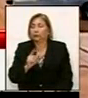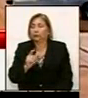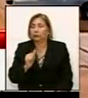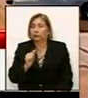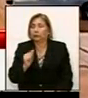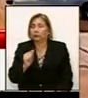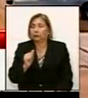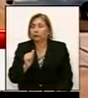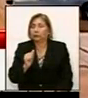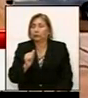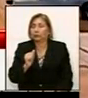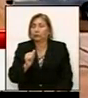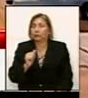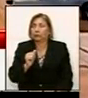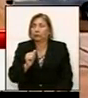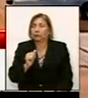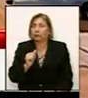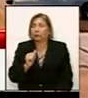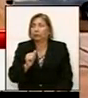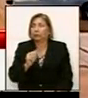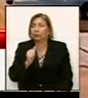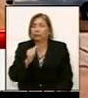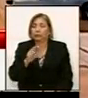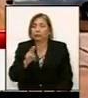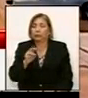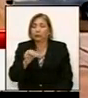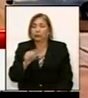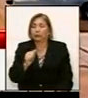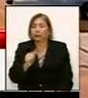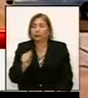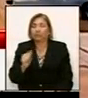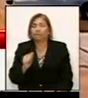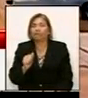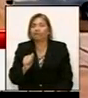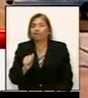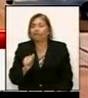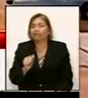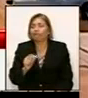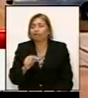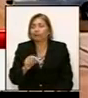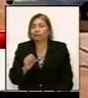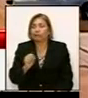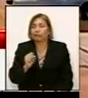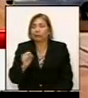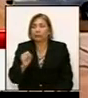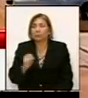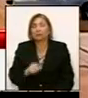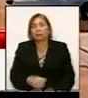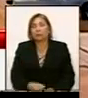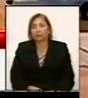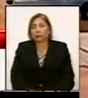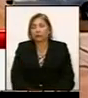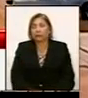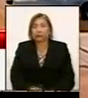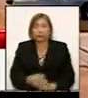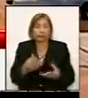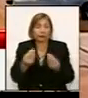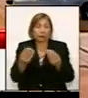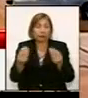Vázquez. A favor. Congresista Arana. A favor. Congresista Velázquez Jesquén. A favor. Por